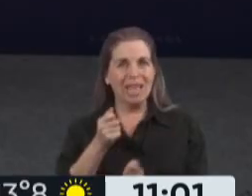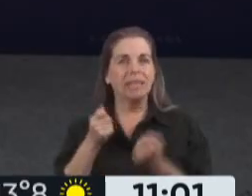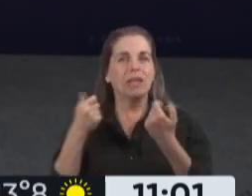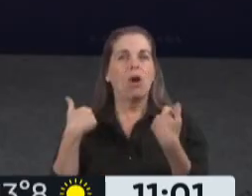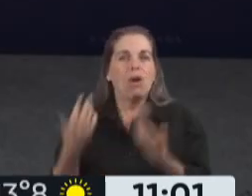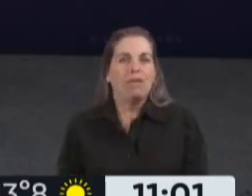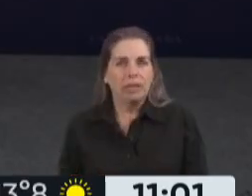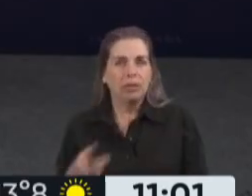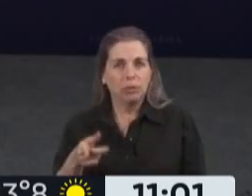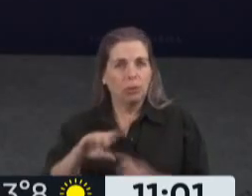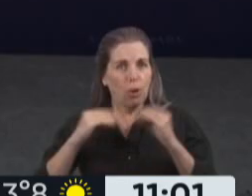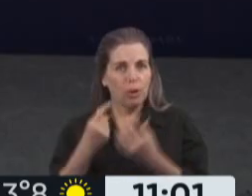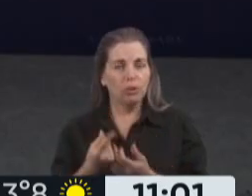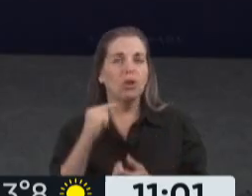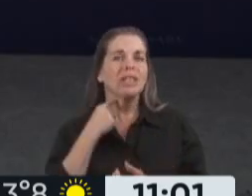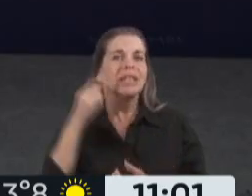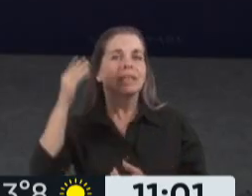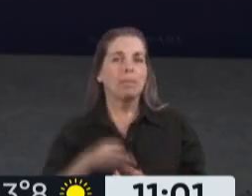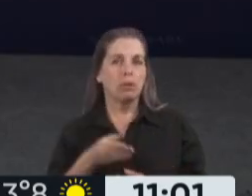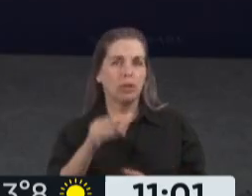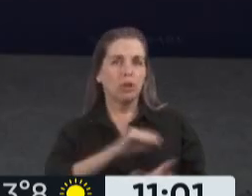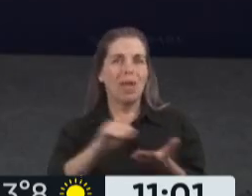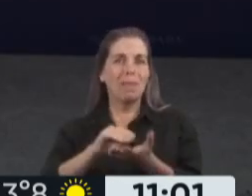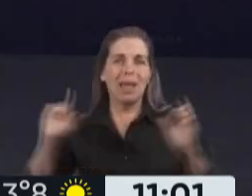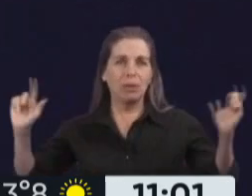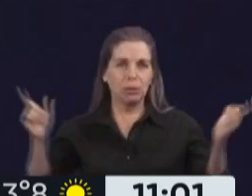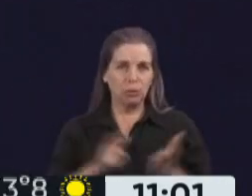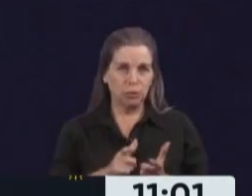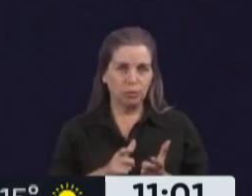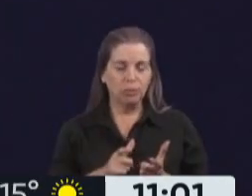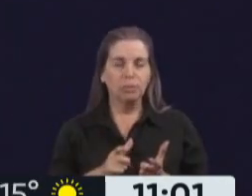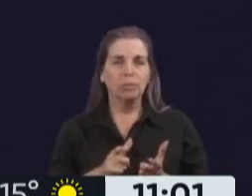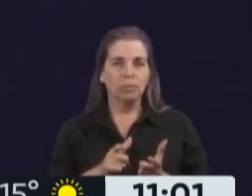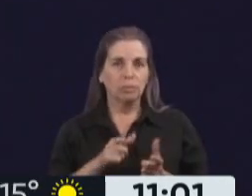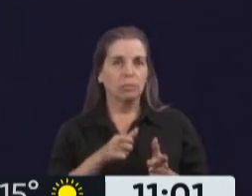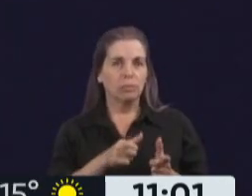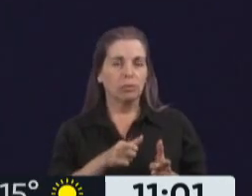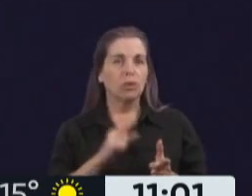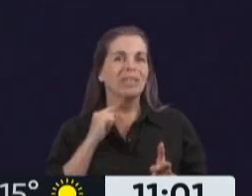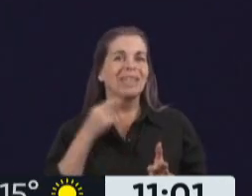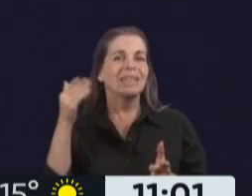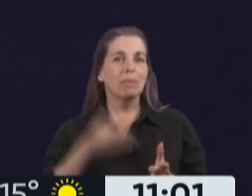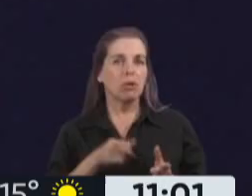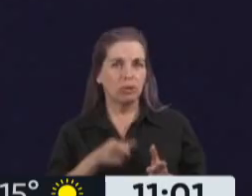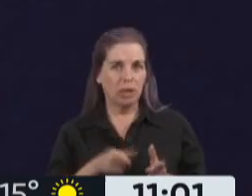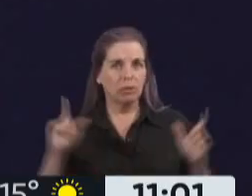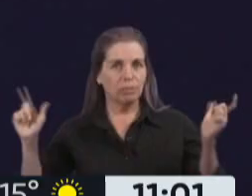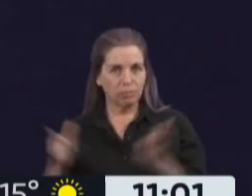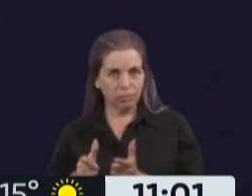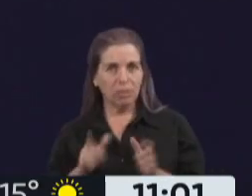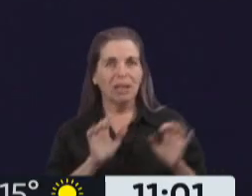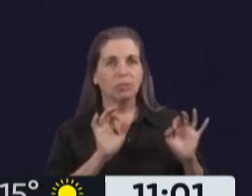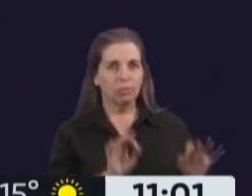del 13% de la planta, y esto sirve o alcanza a niveles que tienen